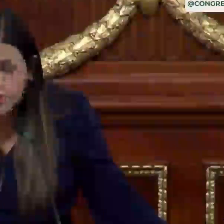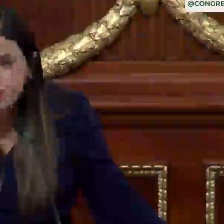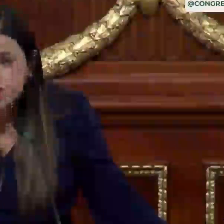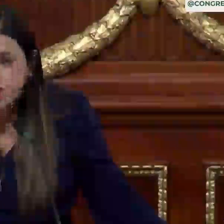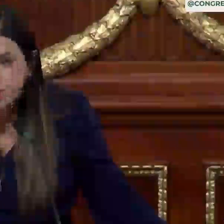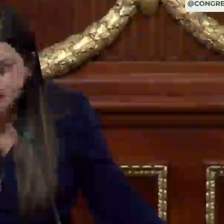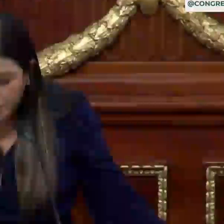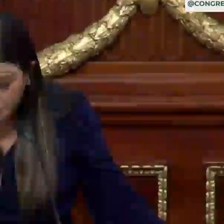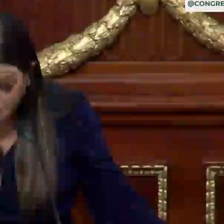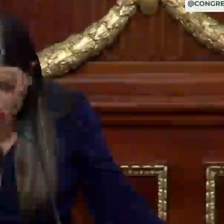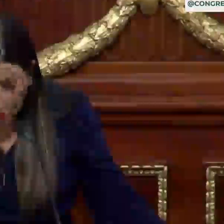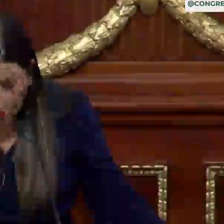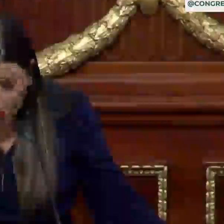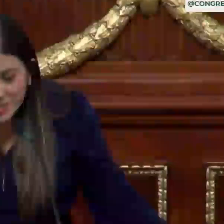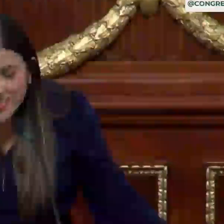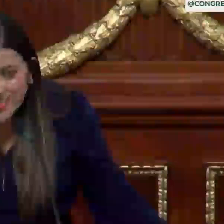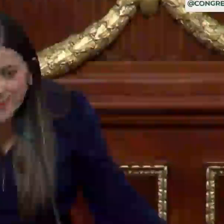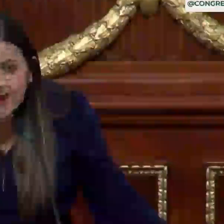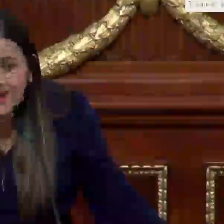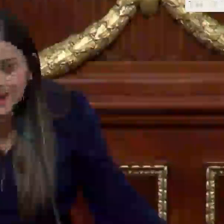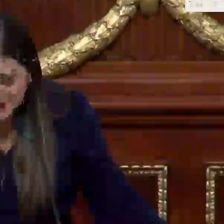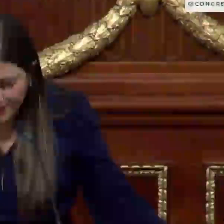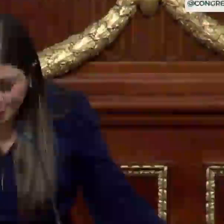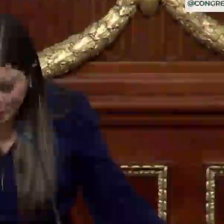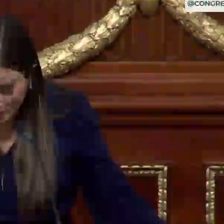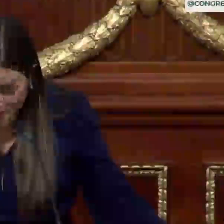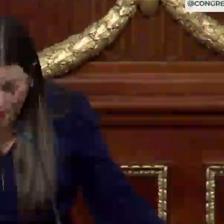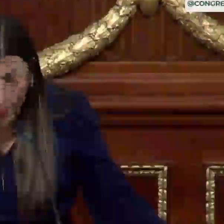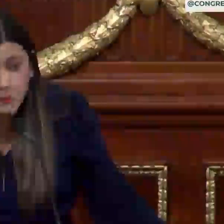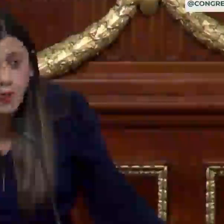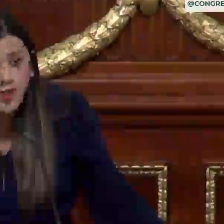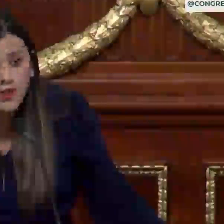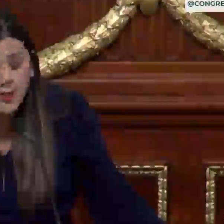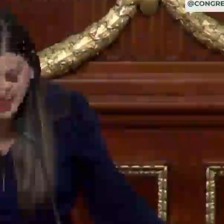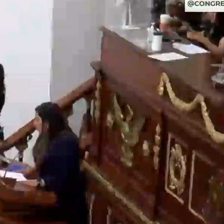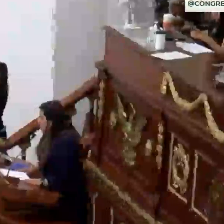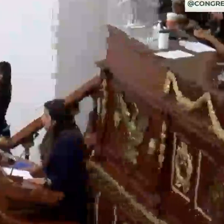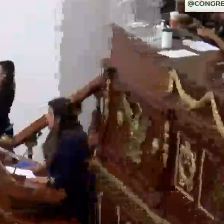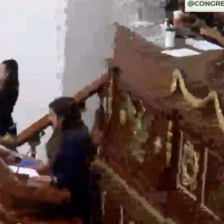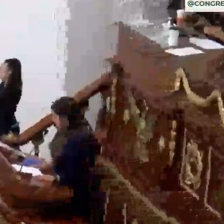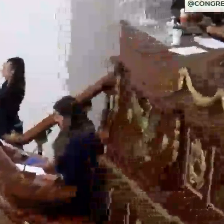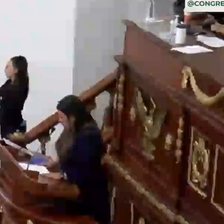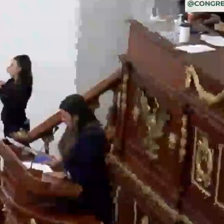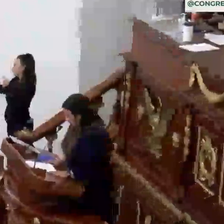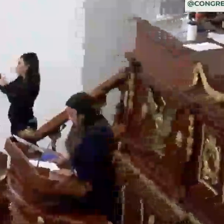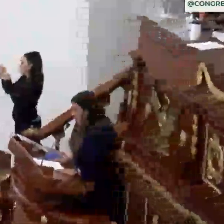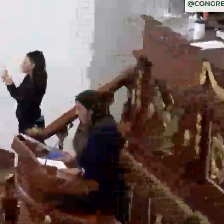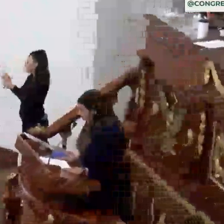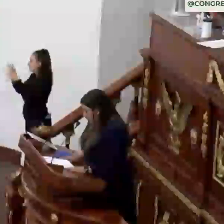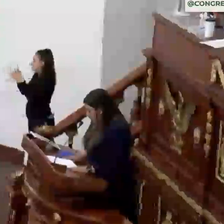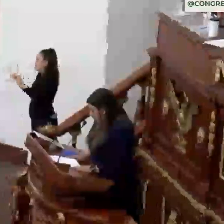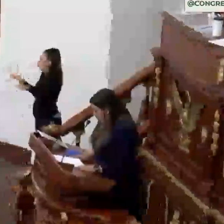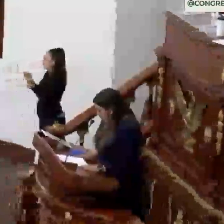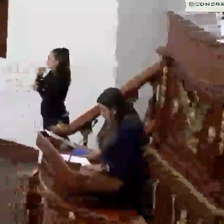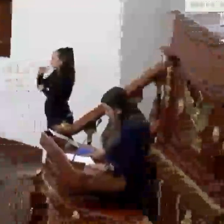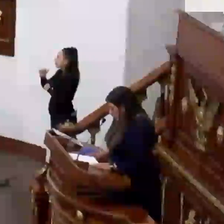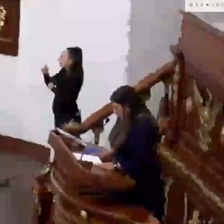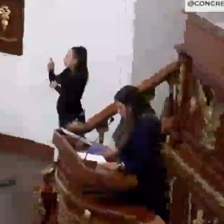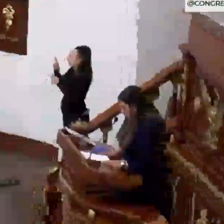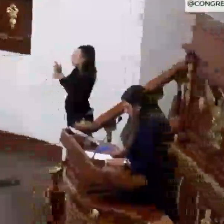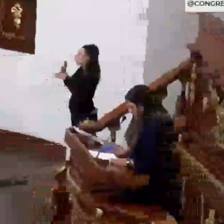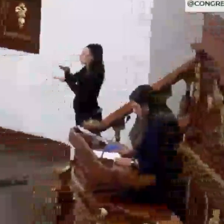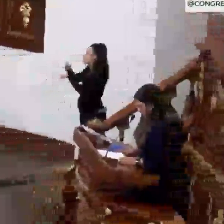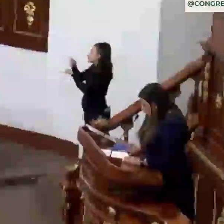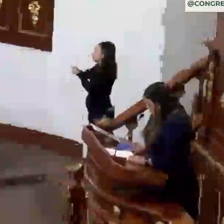La diputada Daniela Gisela Álvarez Camacho propuso reformar diversos ordenamientos para que las personas con discapacidad puedan acceder a un porcentaje mínimo